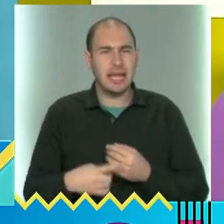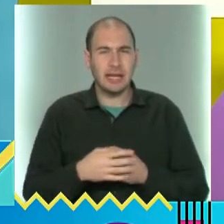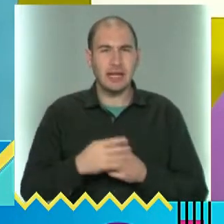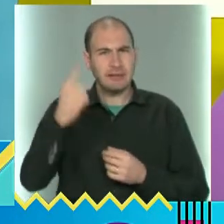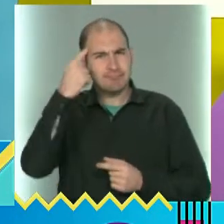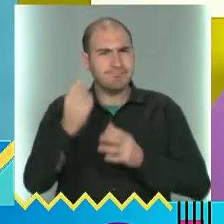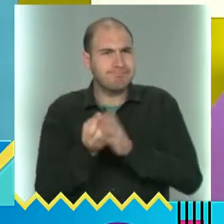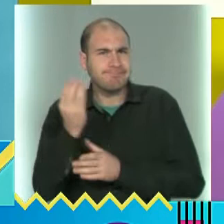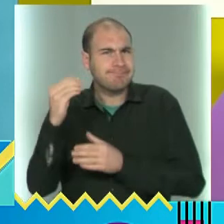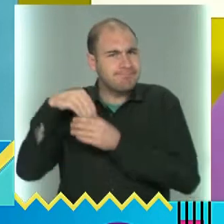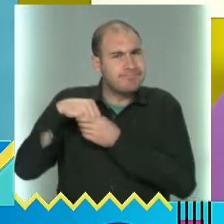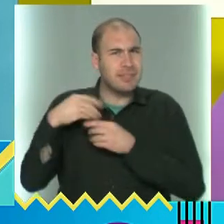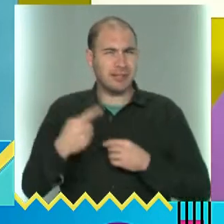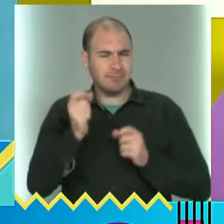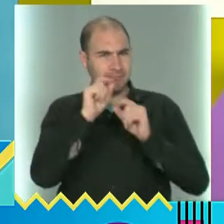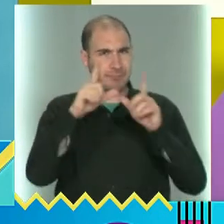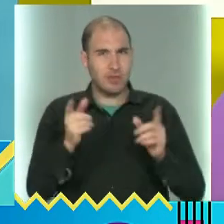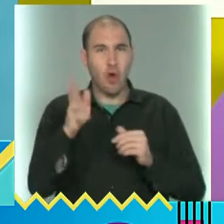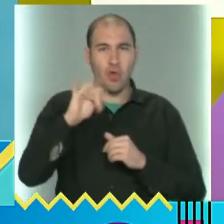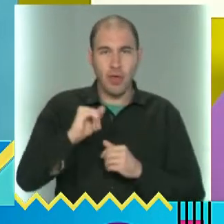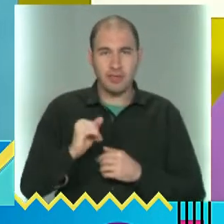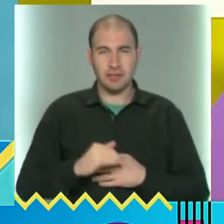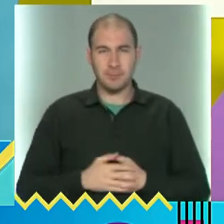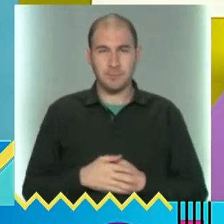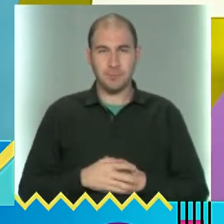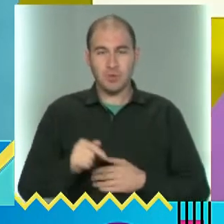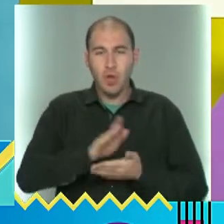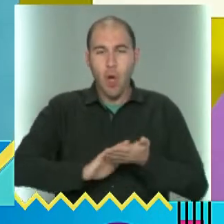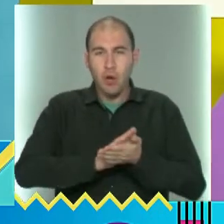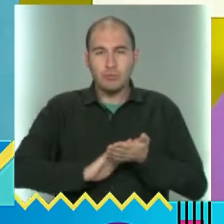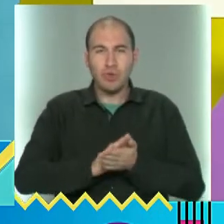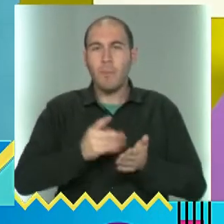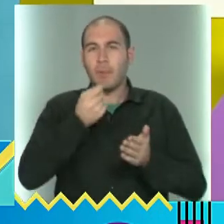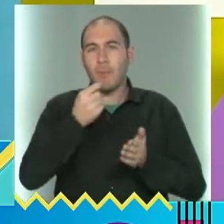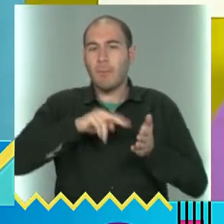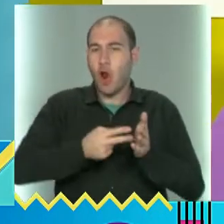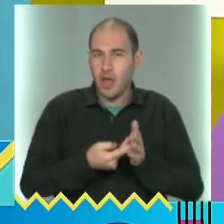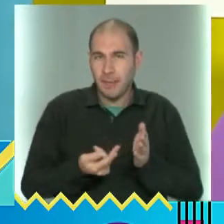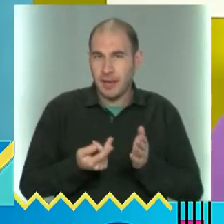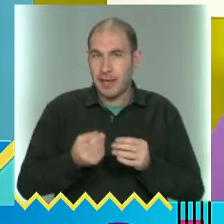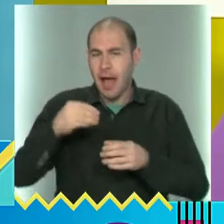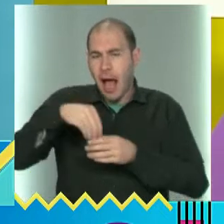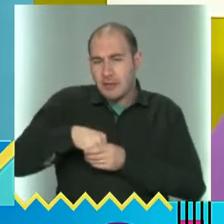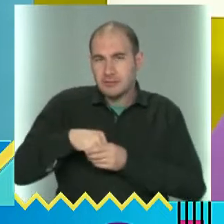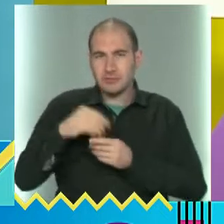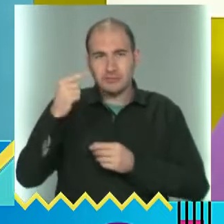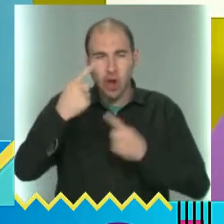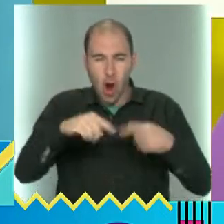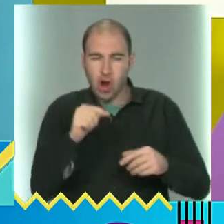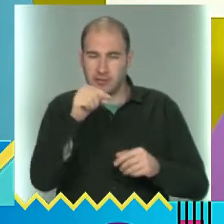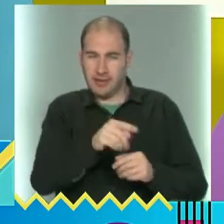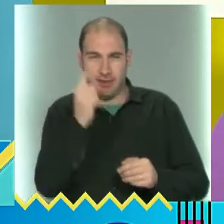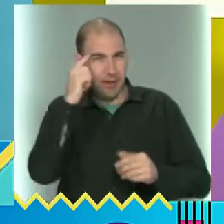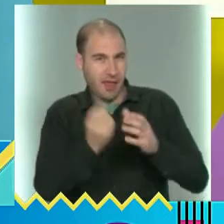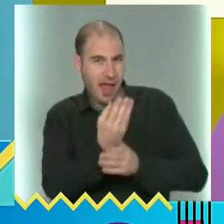esas invenciones que nos llaman la atención a diario, que buscan solucionar alguna problemática. Bueno, detrás de ese producto, de esa